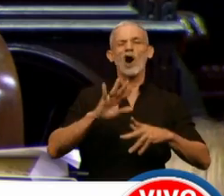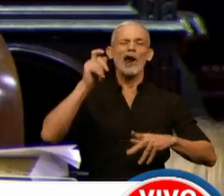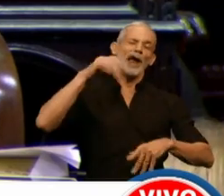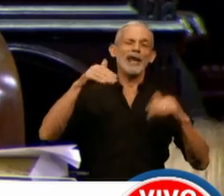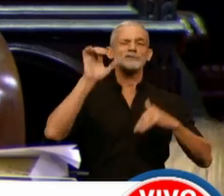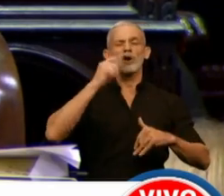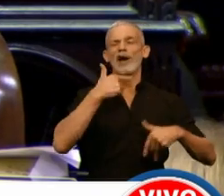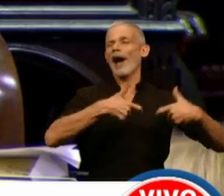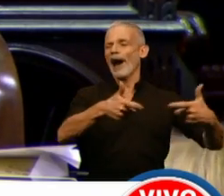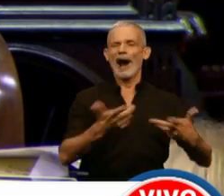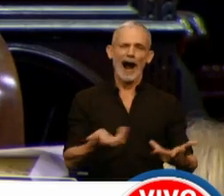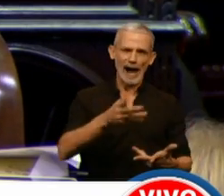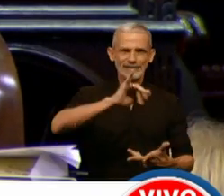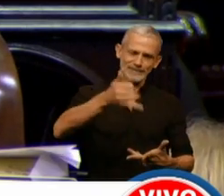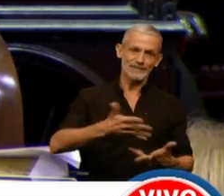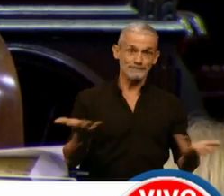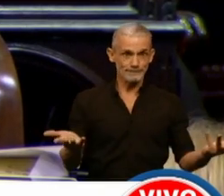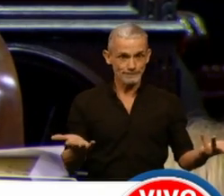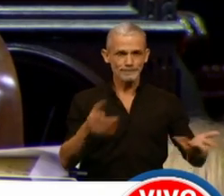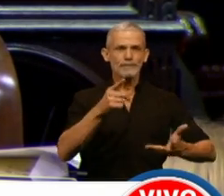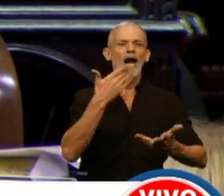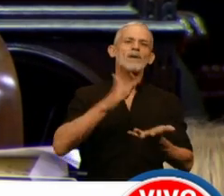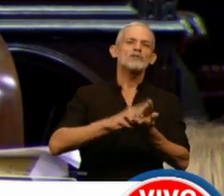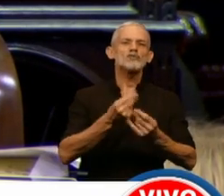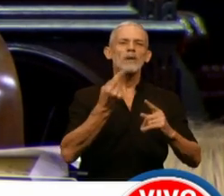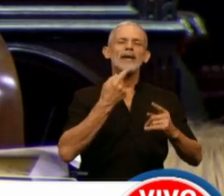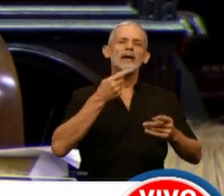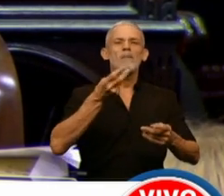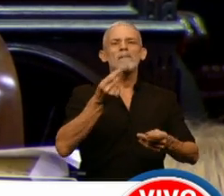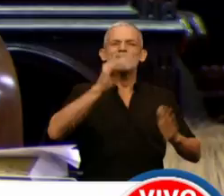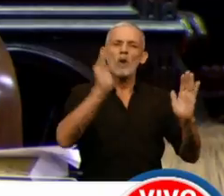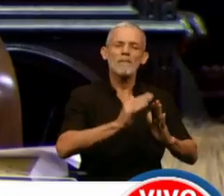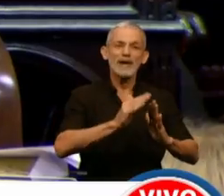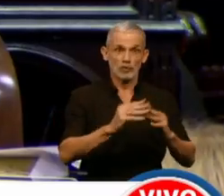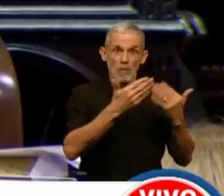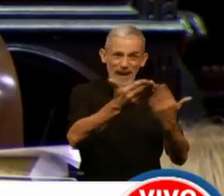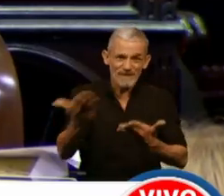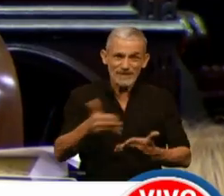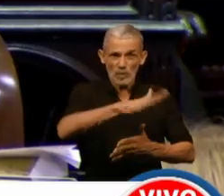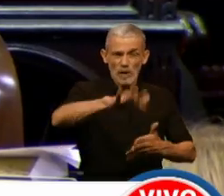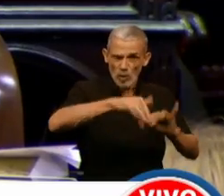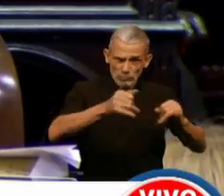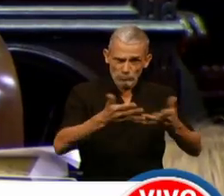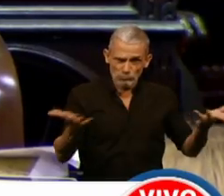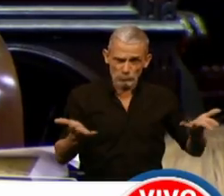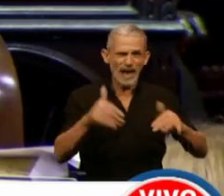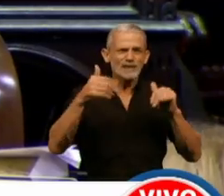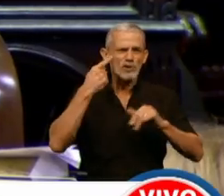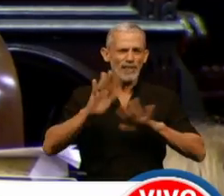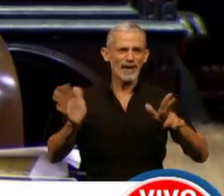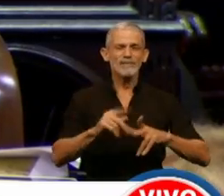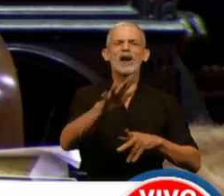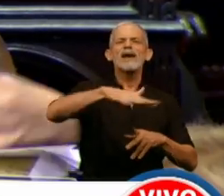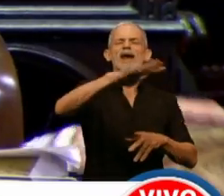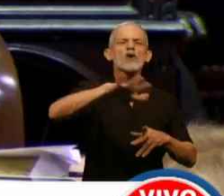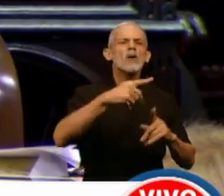podemos hablar de asia en cualquier momento si hablar de la reducción de la tarifa de gas implica un beneficio para nuestro pueblo dicen hay regiones que por bajar